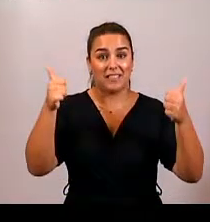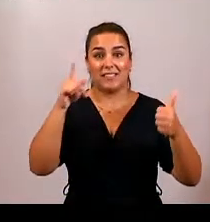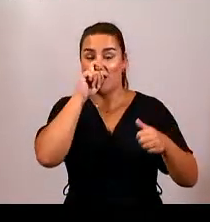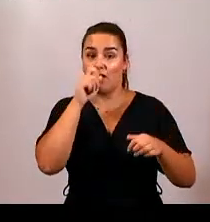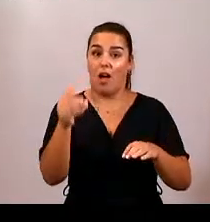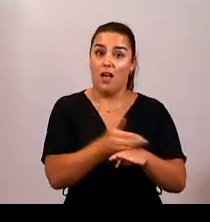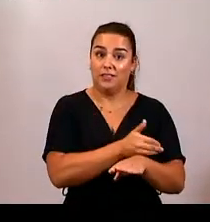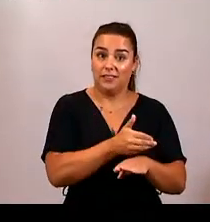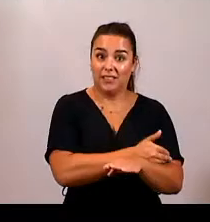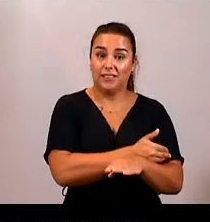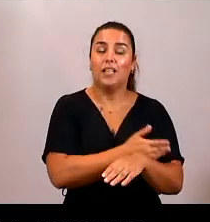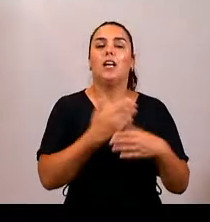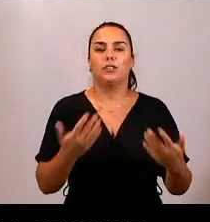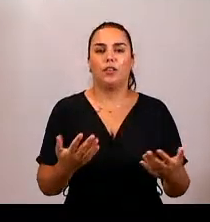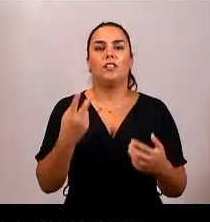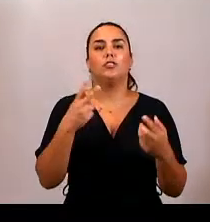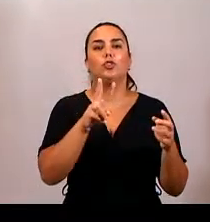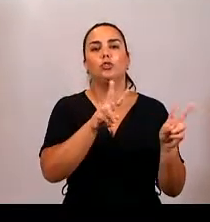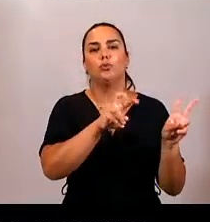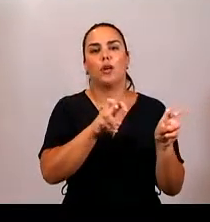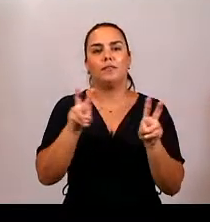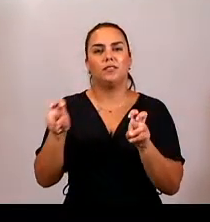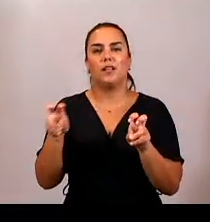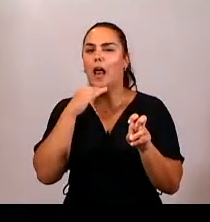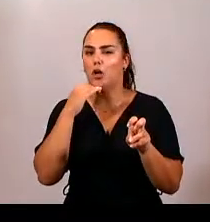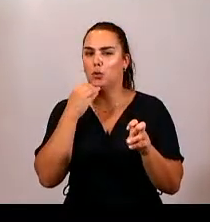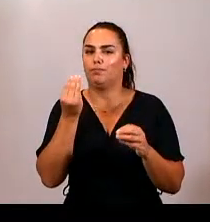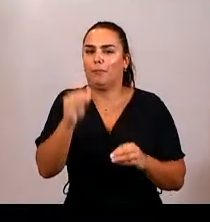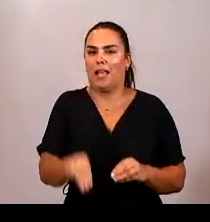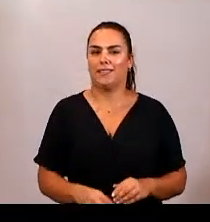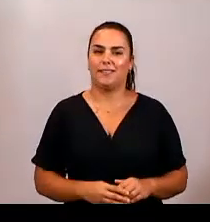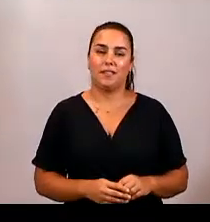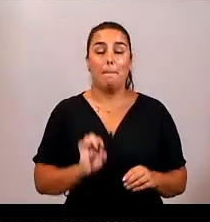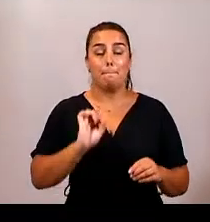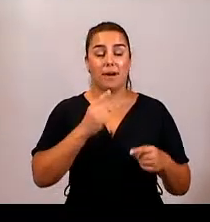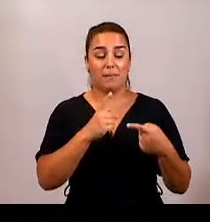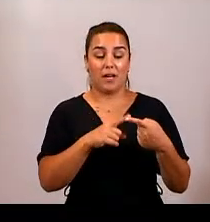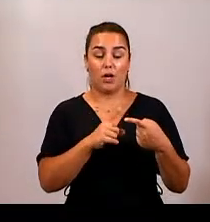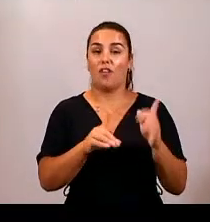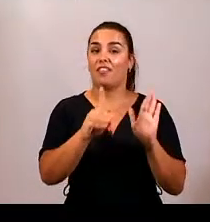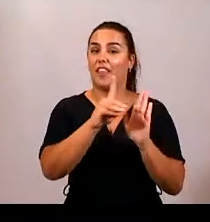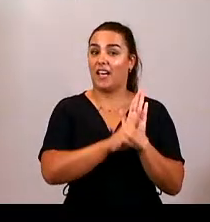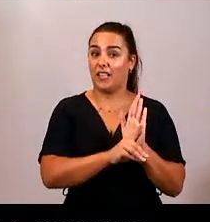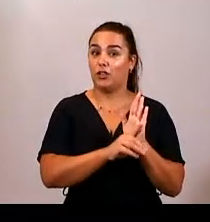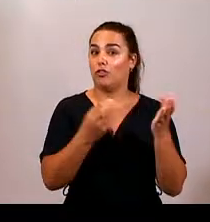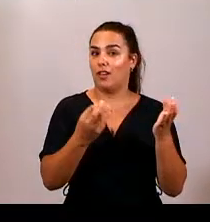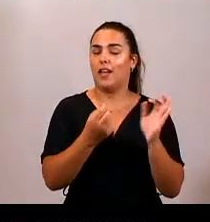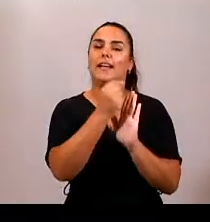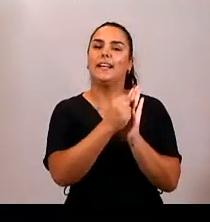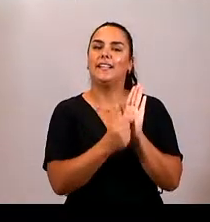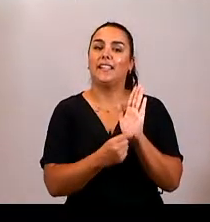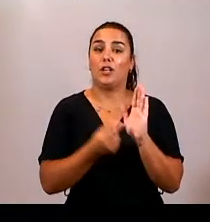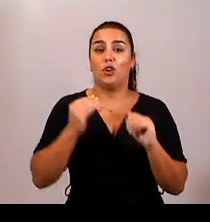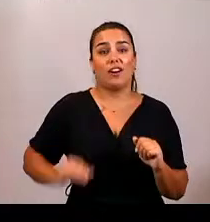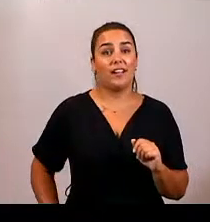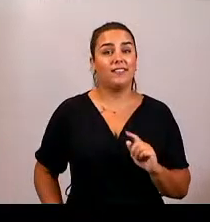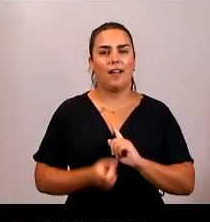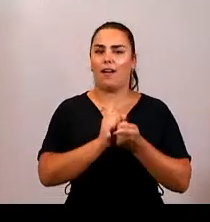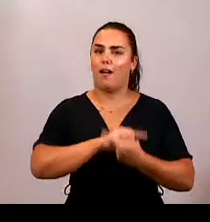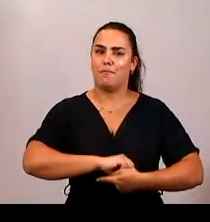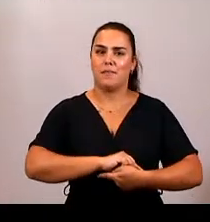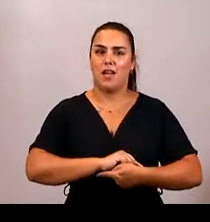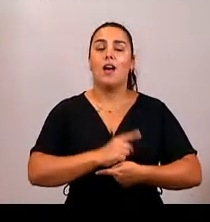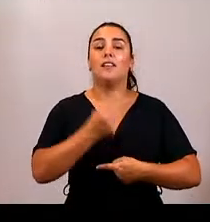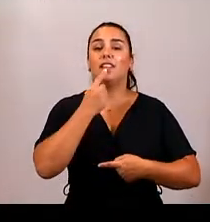anteriores, introducimos 2 novedades. En primer lugar, el decreto modifica los criterios de renta y aumenta el tope